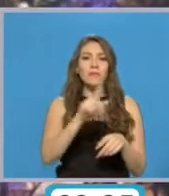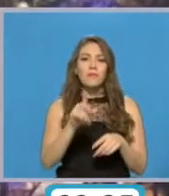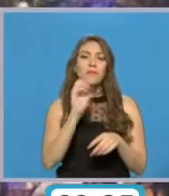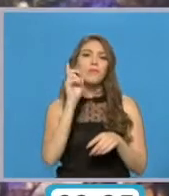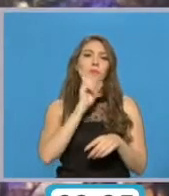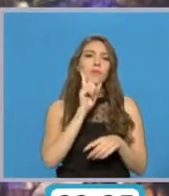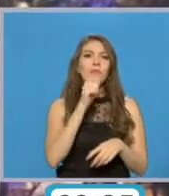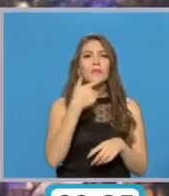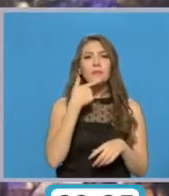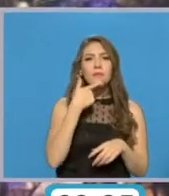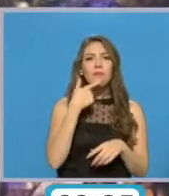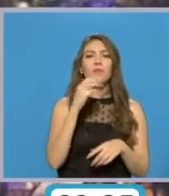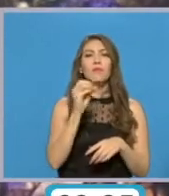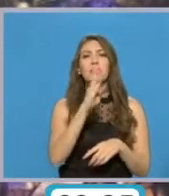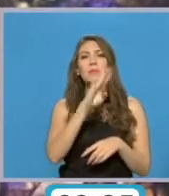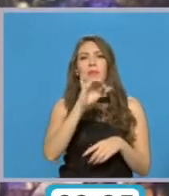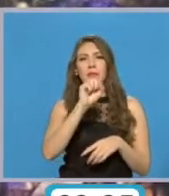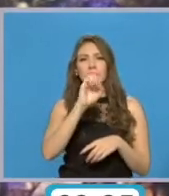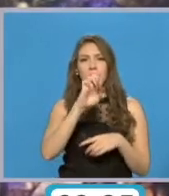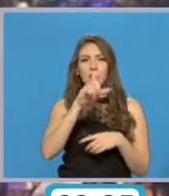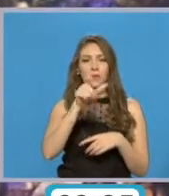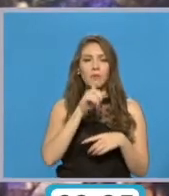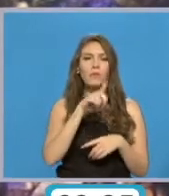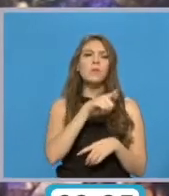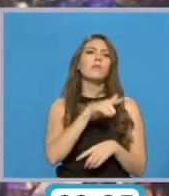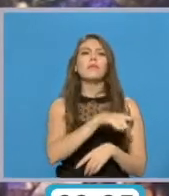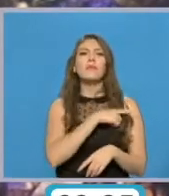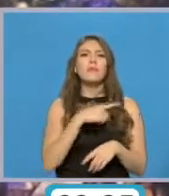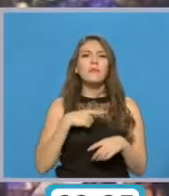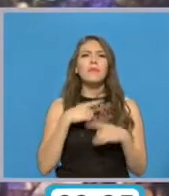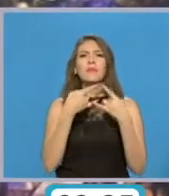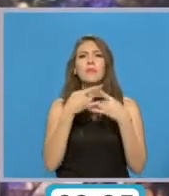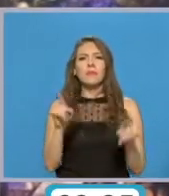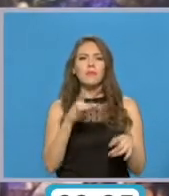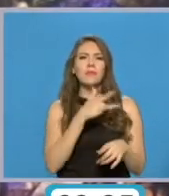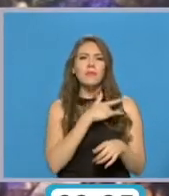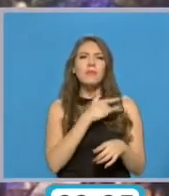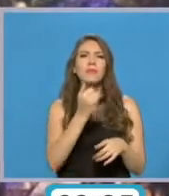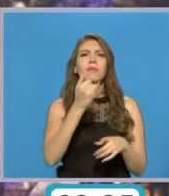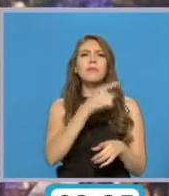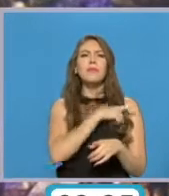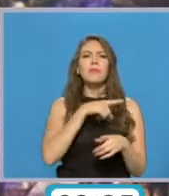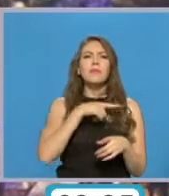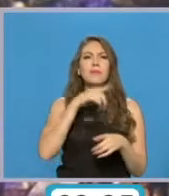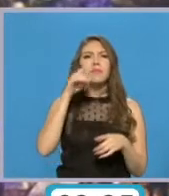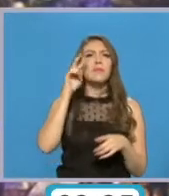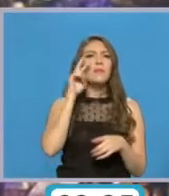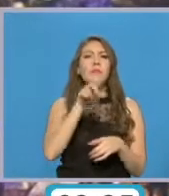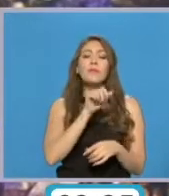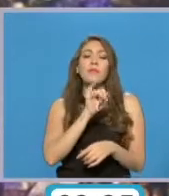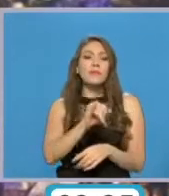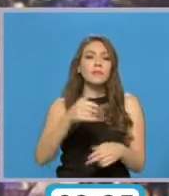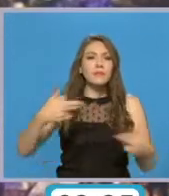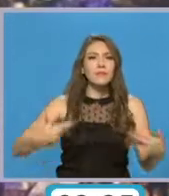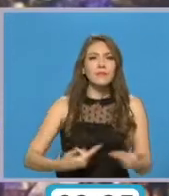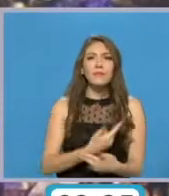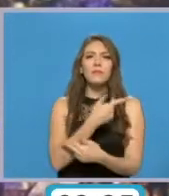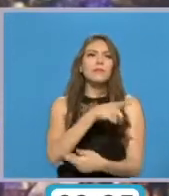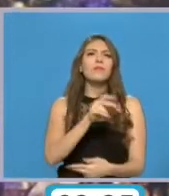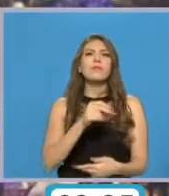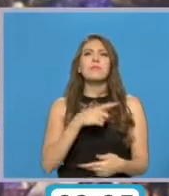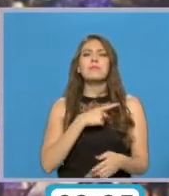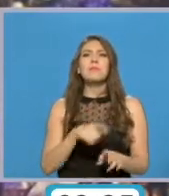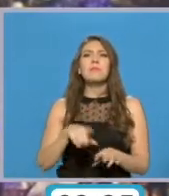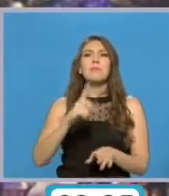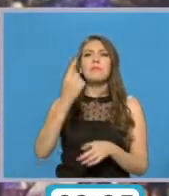chica lesbiana o bisexual, de verdad, abre tu corazón y entiende que esta es una condición humana. Así se nace. Y esto es algo que no se elige, no es una